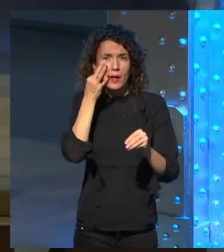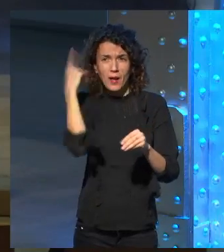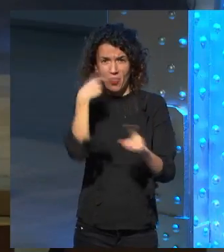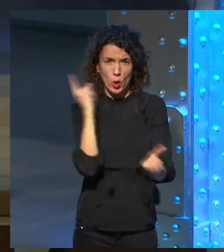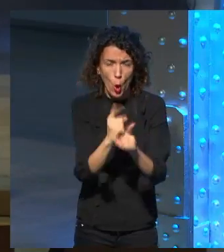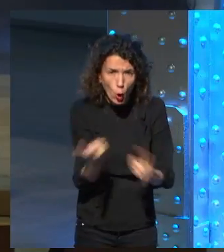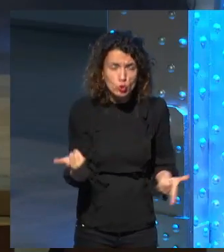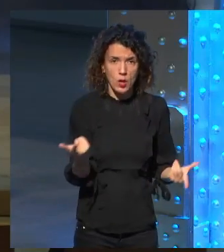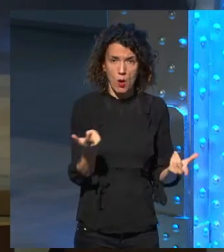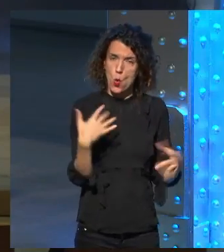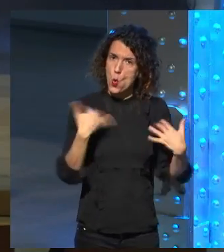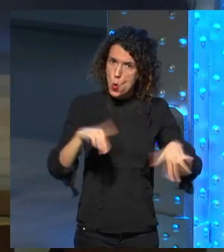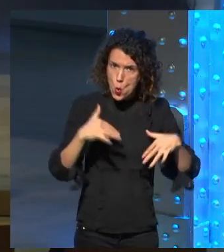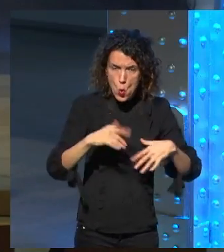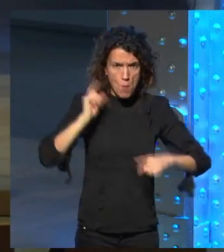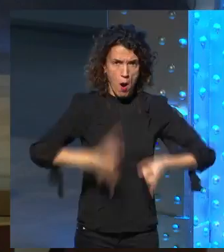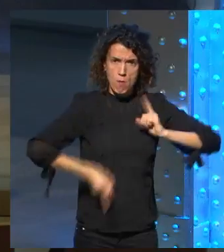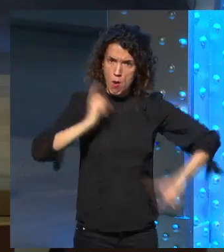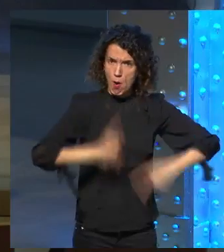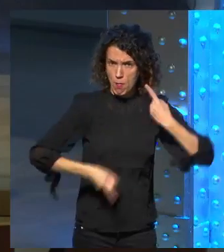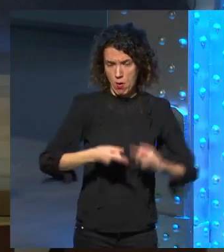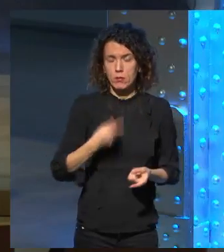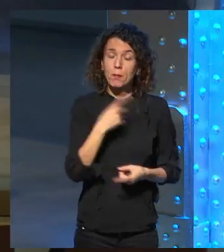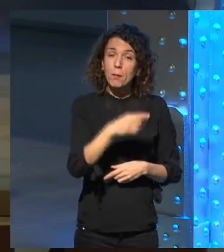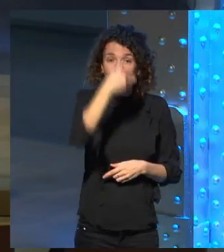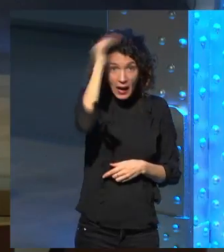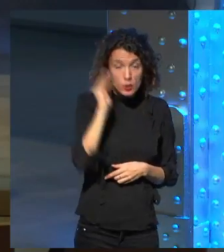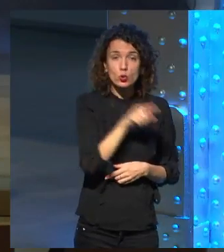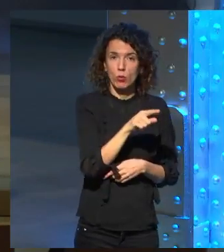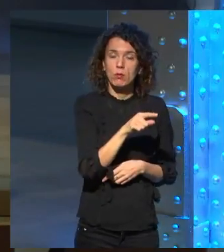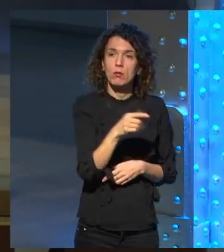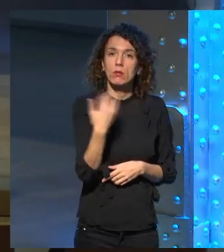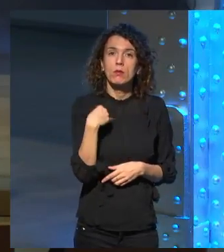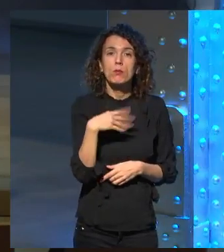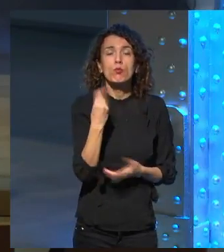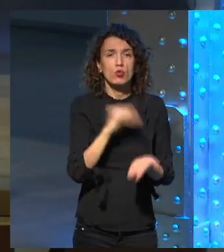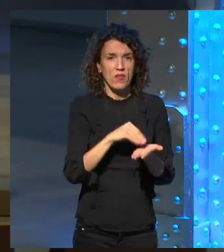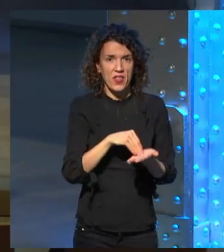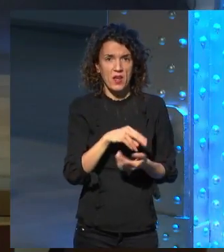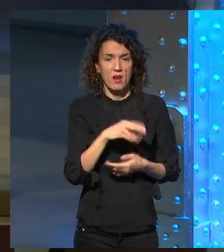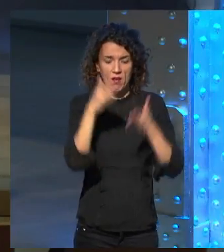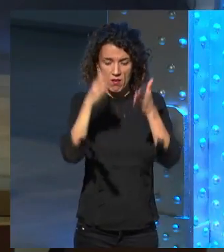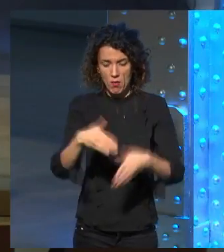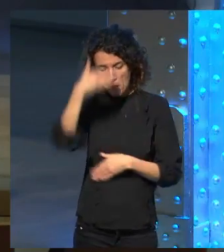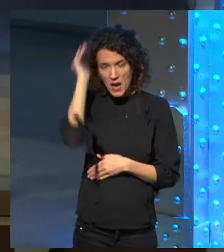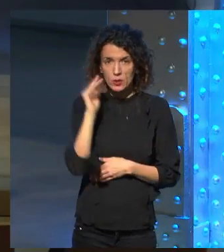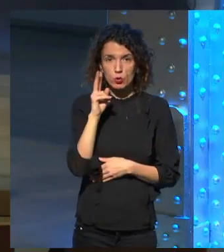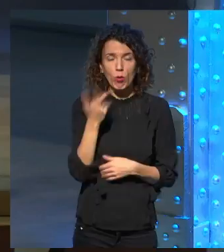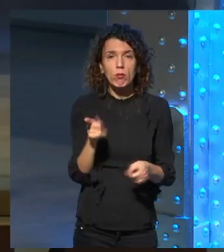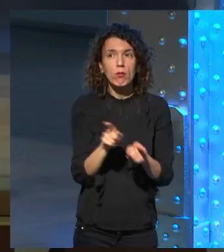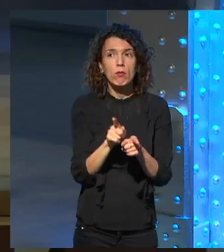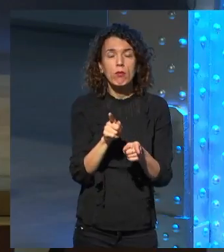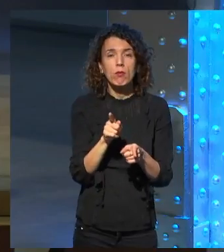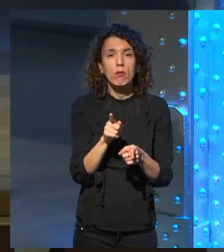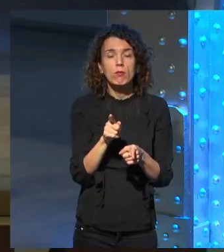y reaccionarias tremendas, ¿no? Es decir, Bartók era mal visto mucho cuando Bartók se encuentra